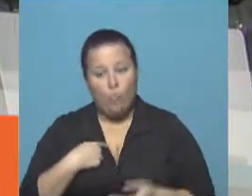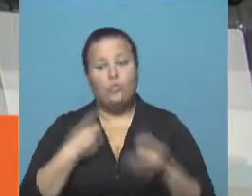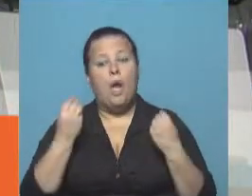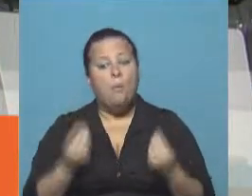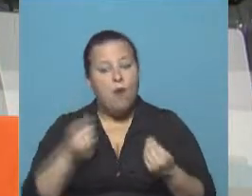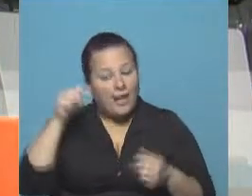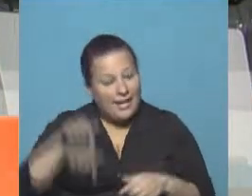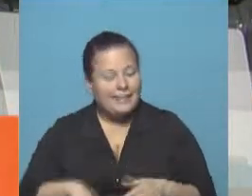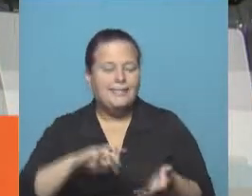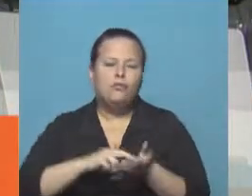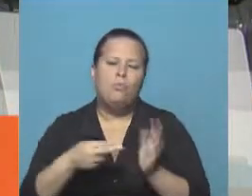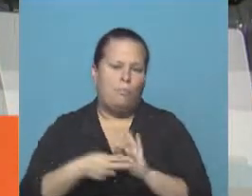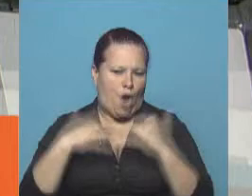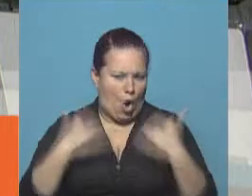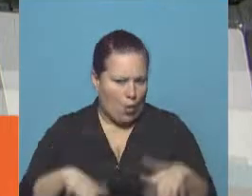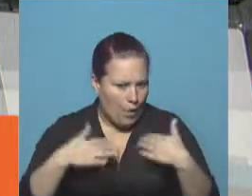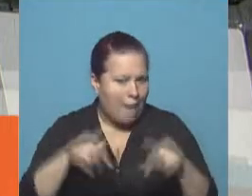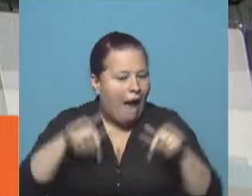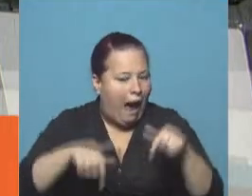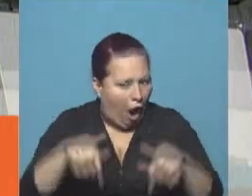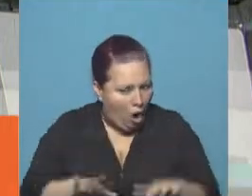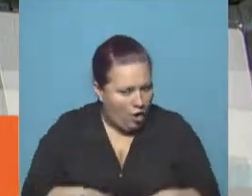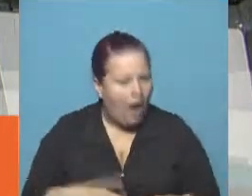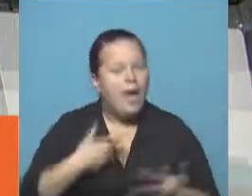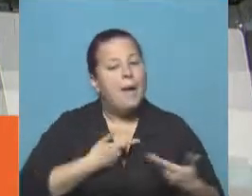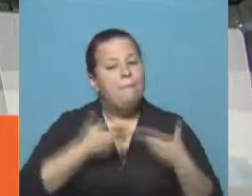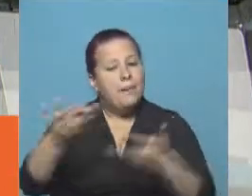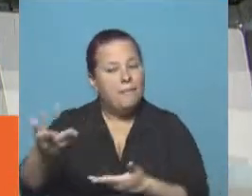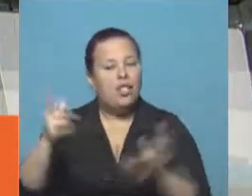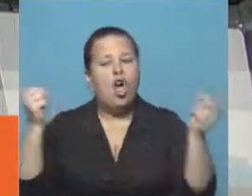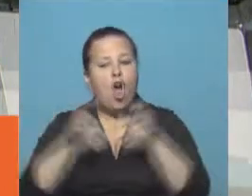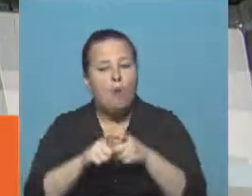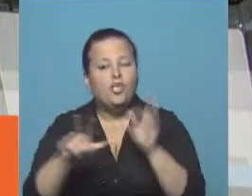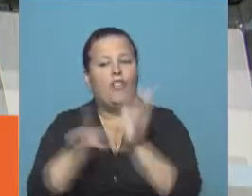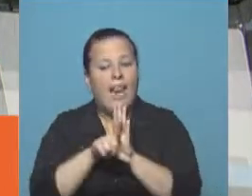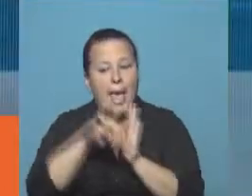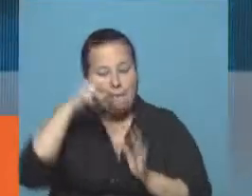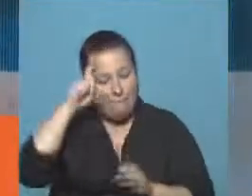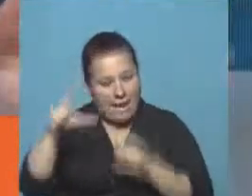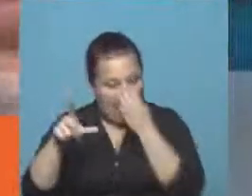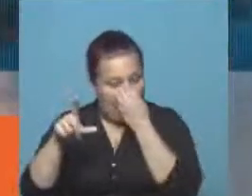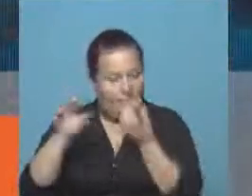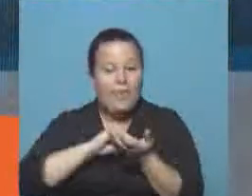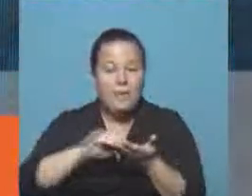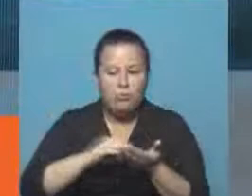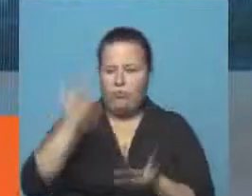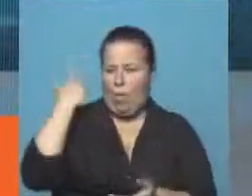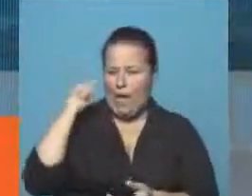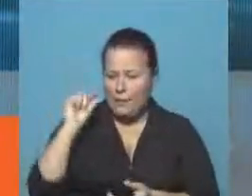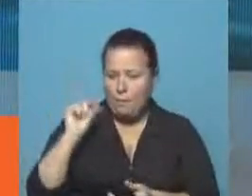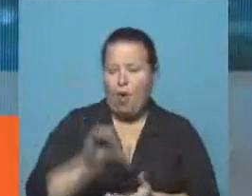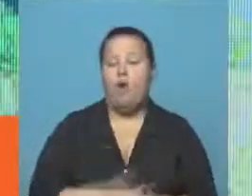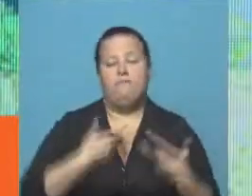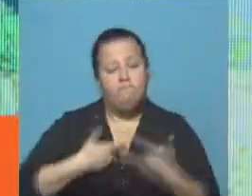esta es la polémica que está en este momento. Fui invitado por la Comisión de Legislación Penal de la Cámara de Diputados hace muy poco